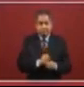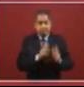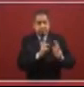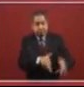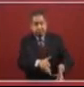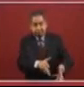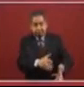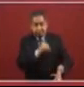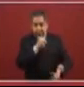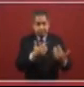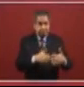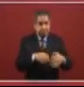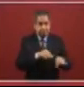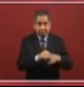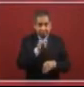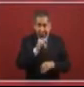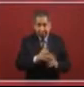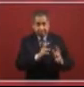parada.